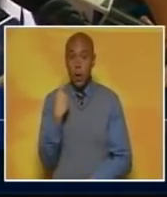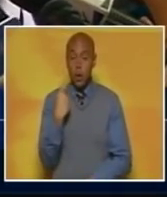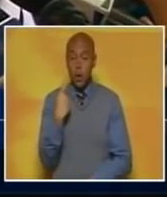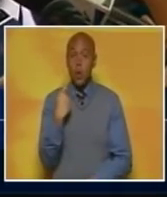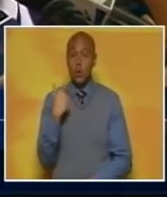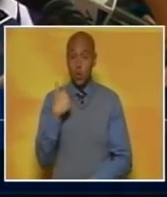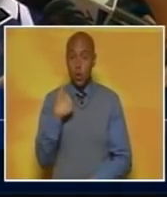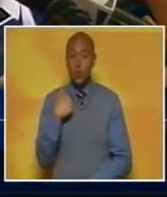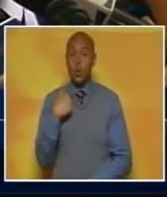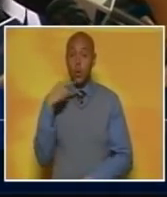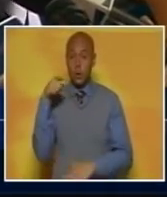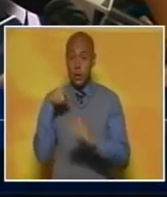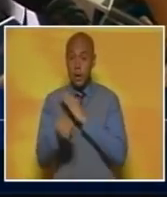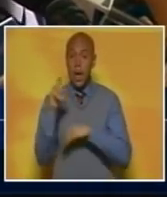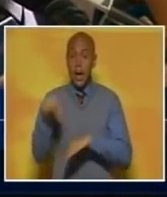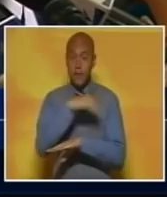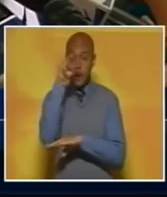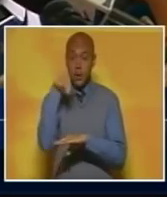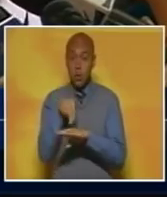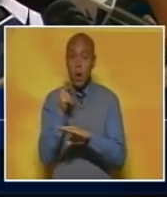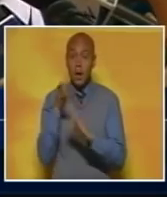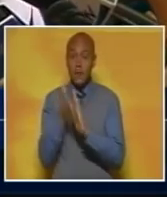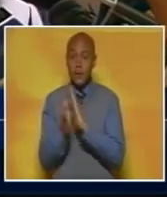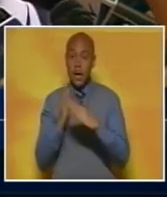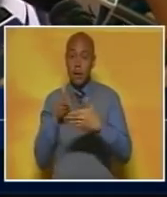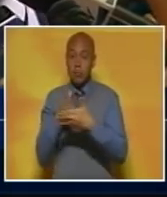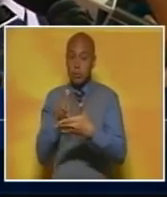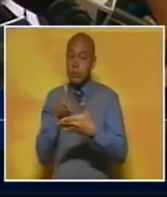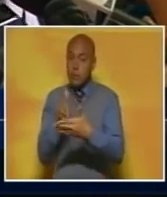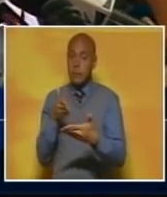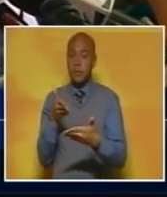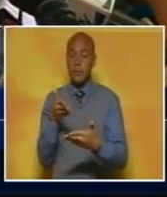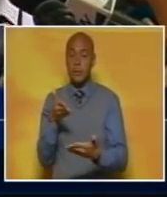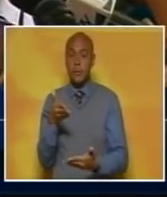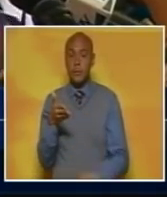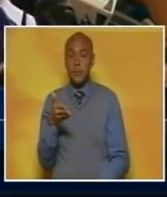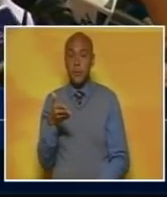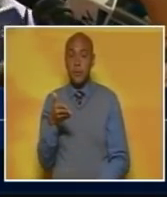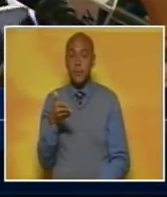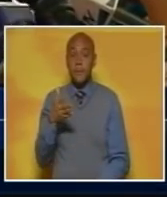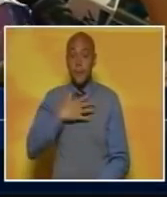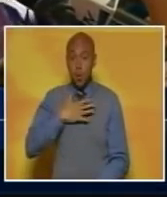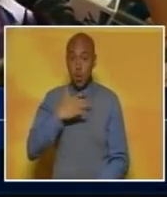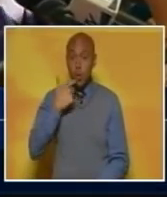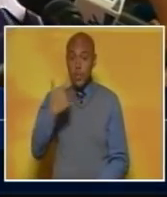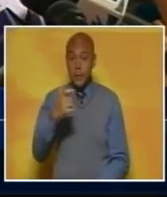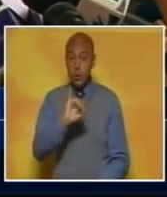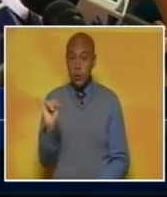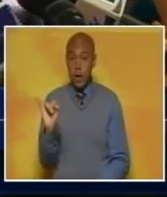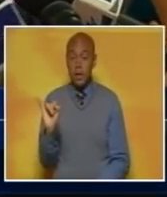lleguemos a la sede del Palacio Federal Legislativo. Nosotros hemos dicho